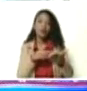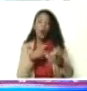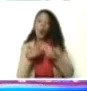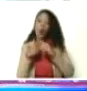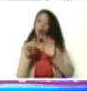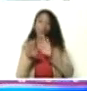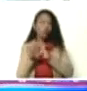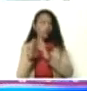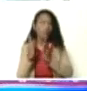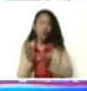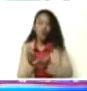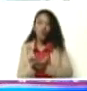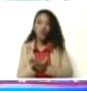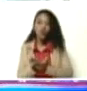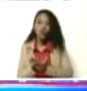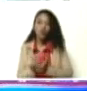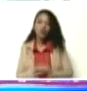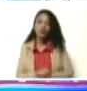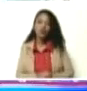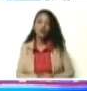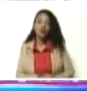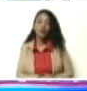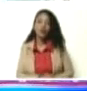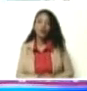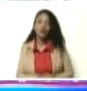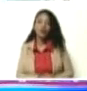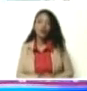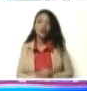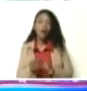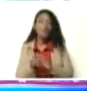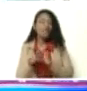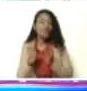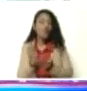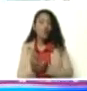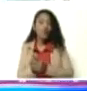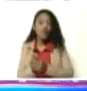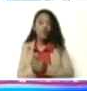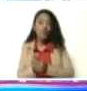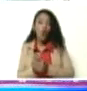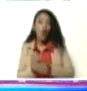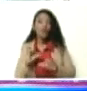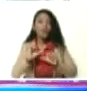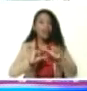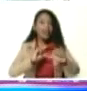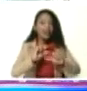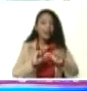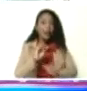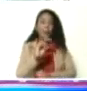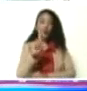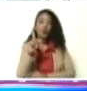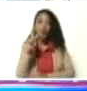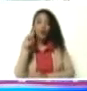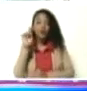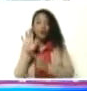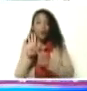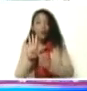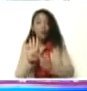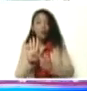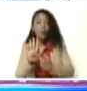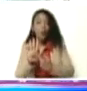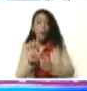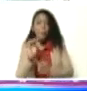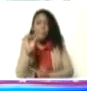mundo, Cristóbal Jiménez, es el mundo del siglo XXI, apenas se muestra lo que va a ser el siglo